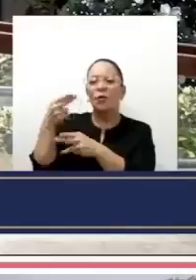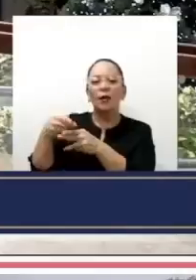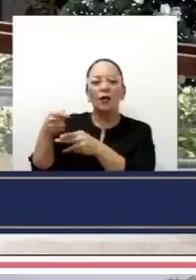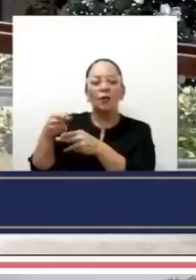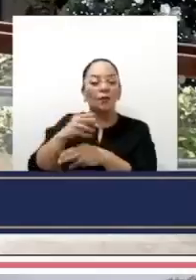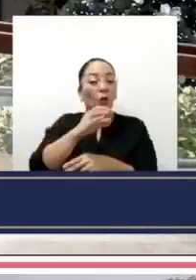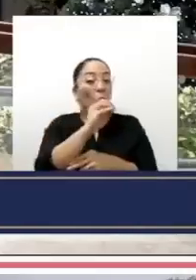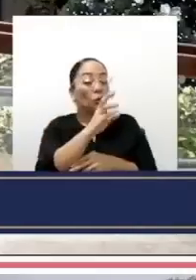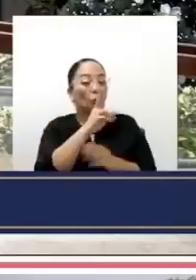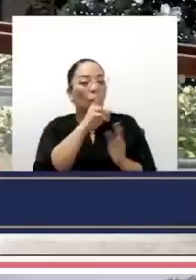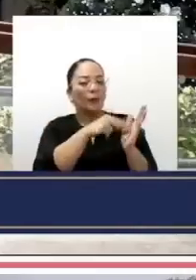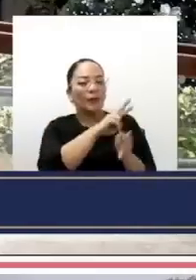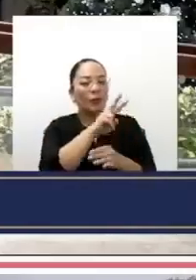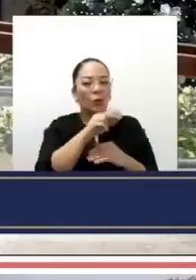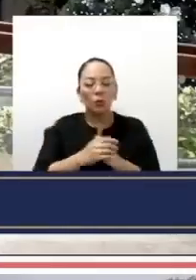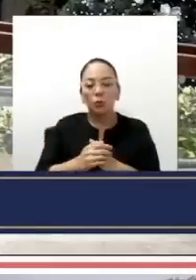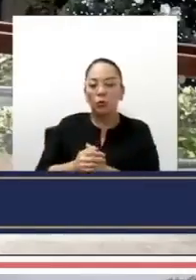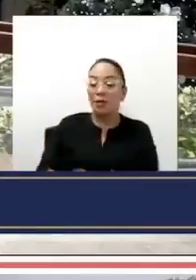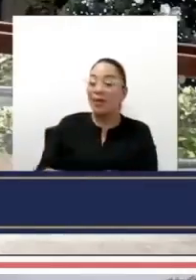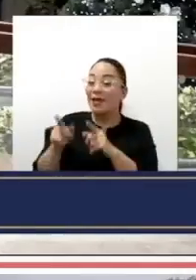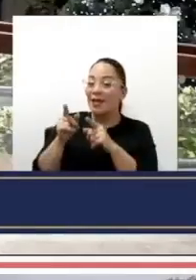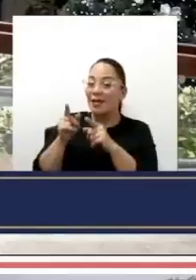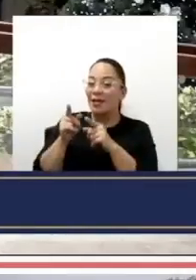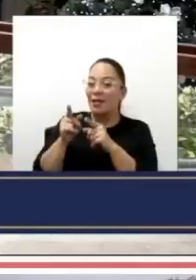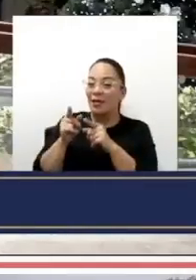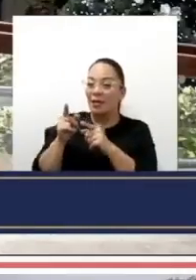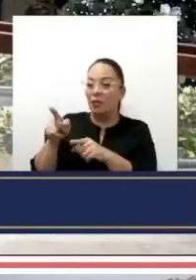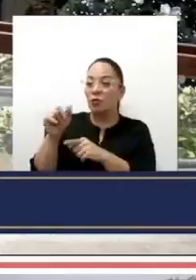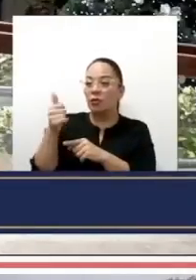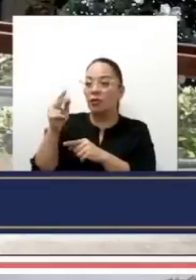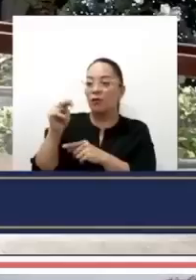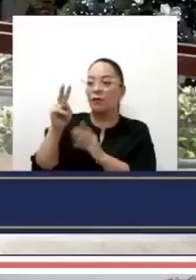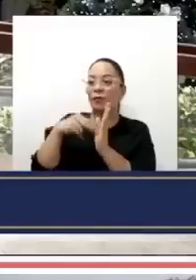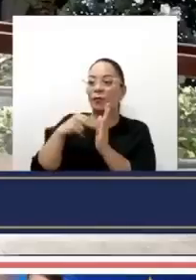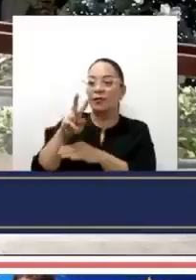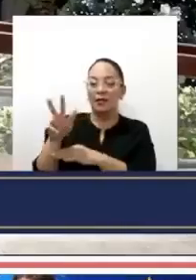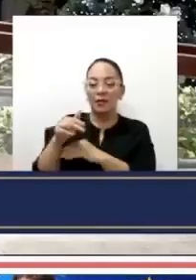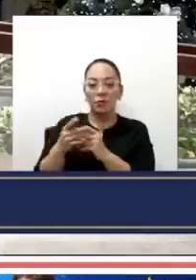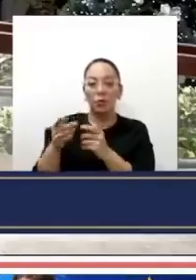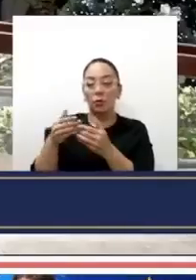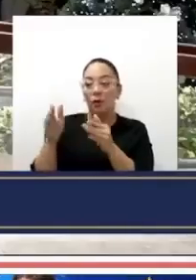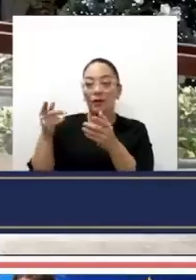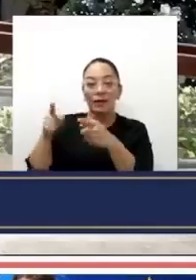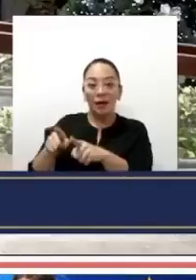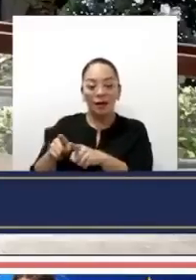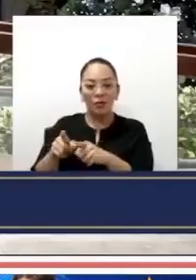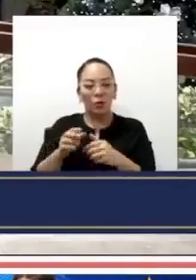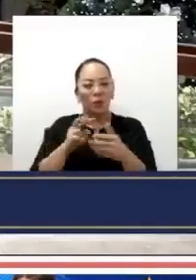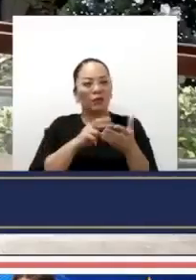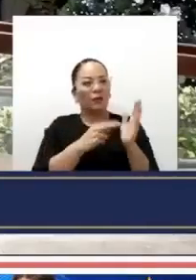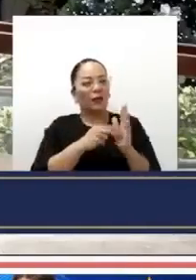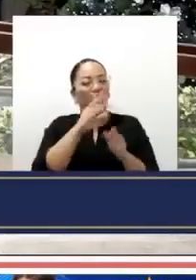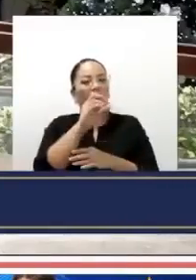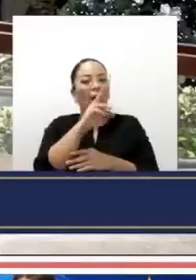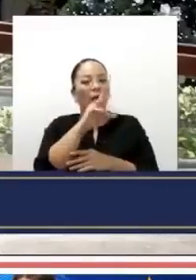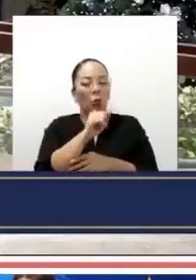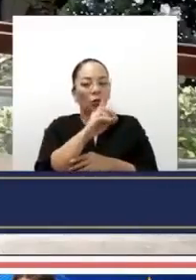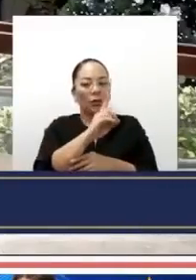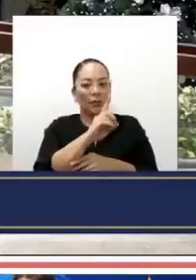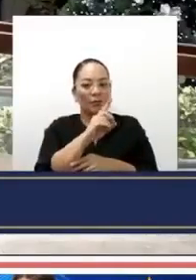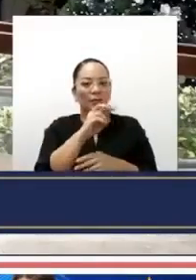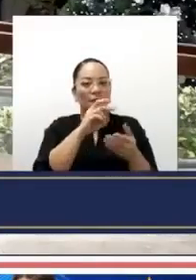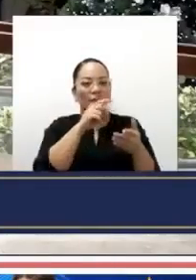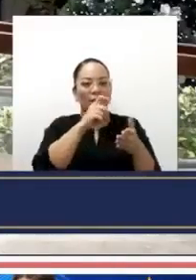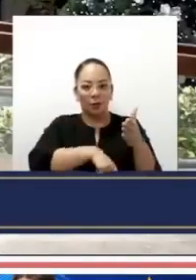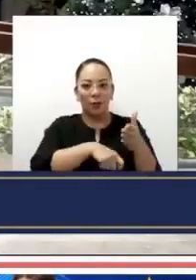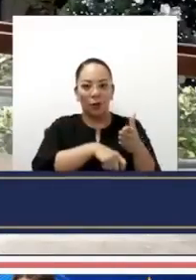Octubre del 22. Sí. Y esa... Es de noviembre del 23. Cuando abren el caso. Sí. O sea que don Carlos tuvo que haber firmado que